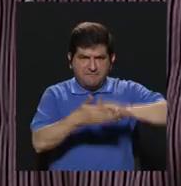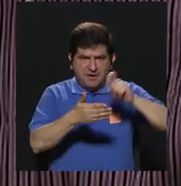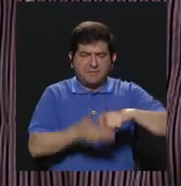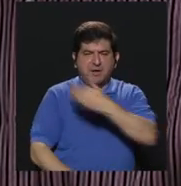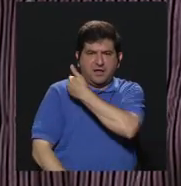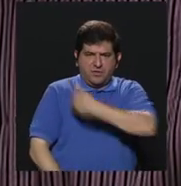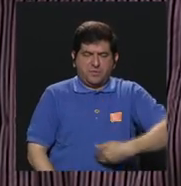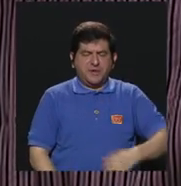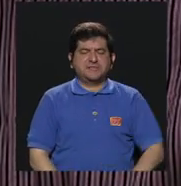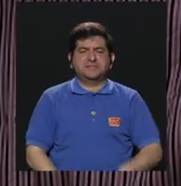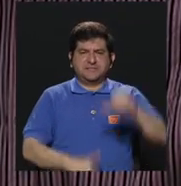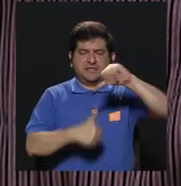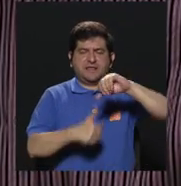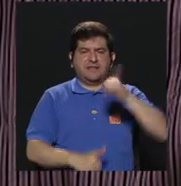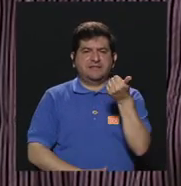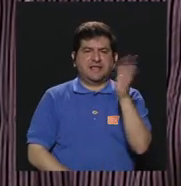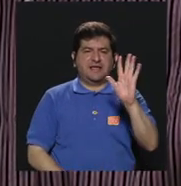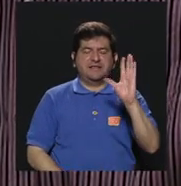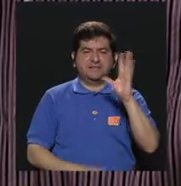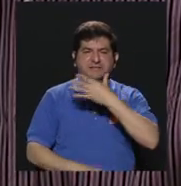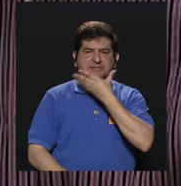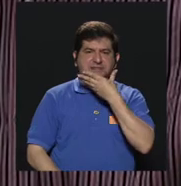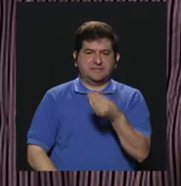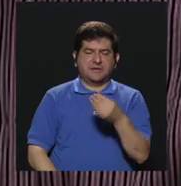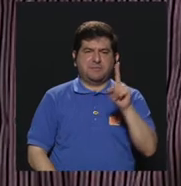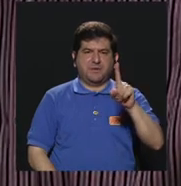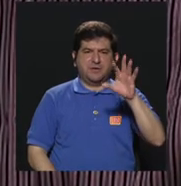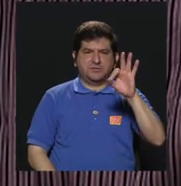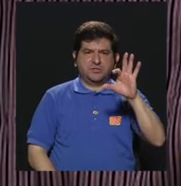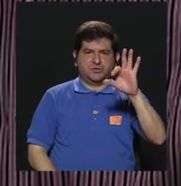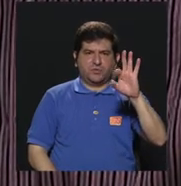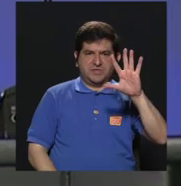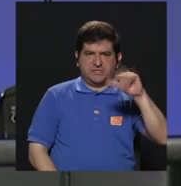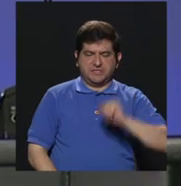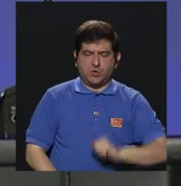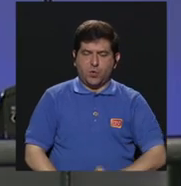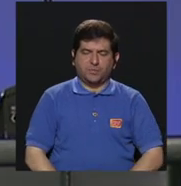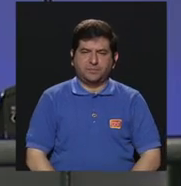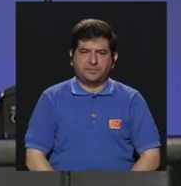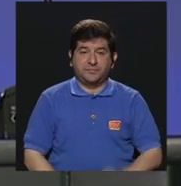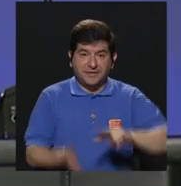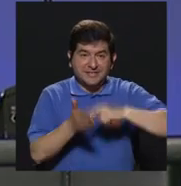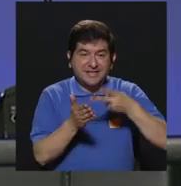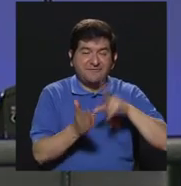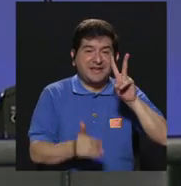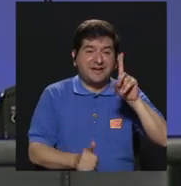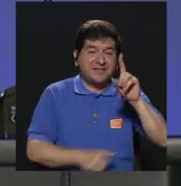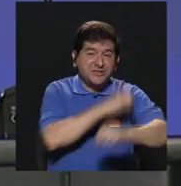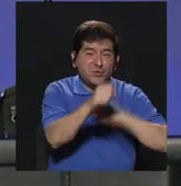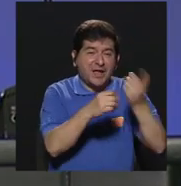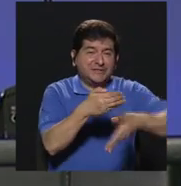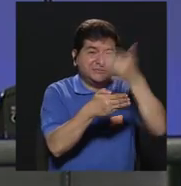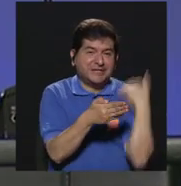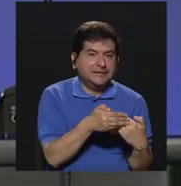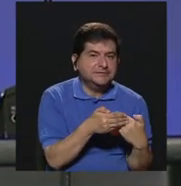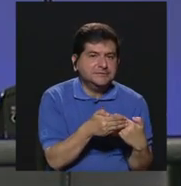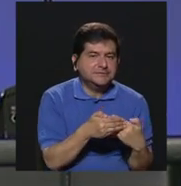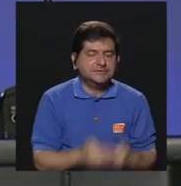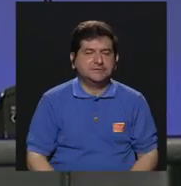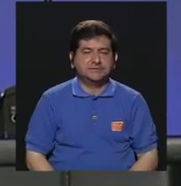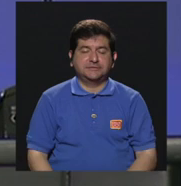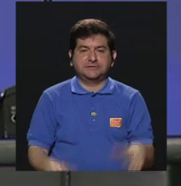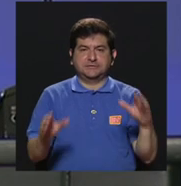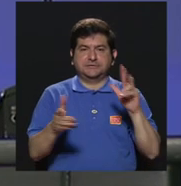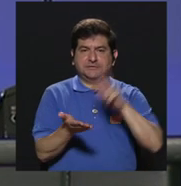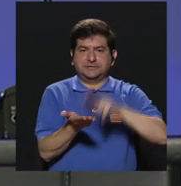de Centroamérica el 15 de diciembre de 1995, o sea, hace 21 años, y